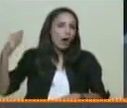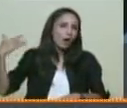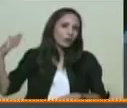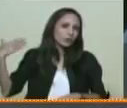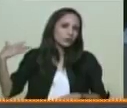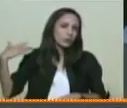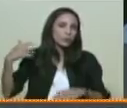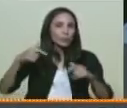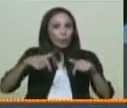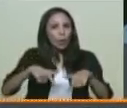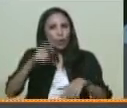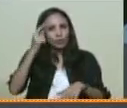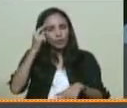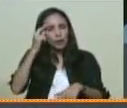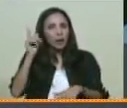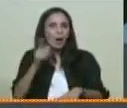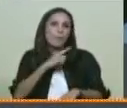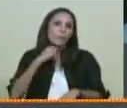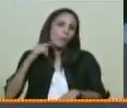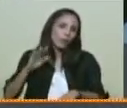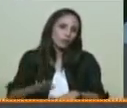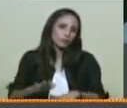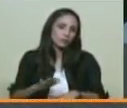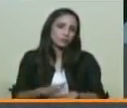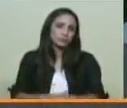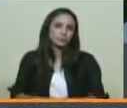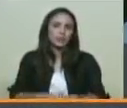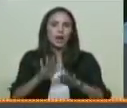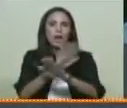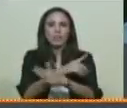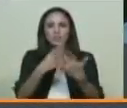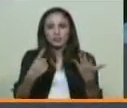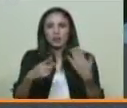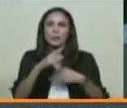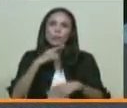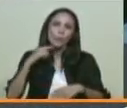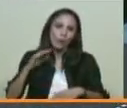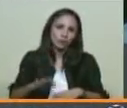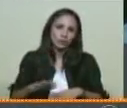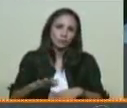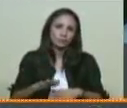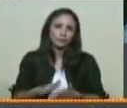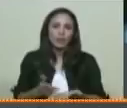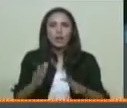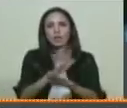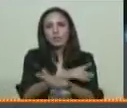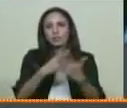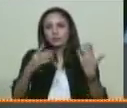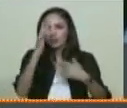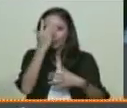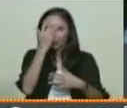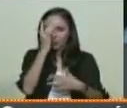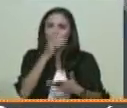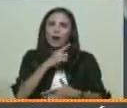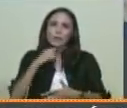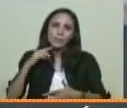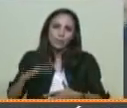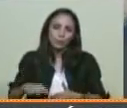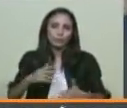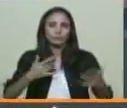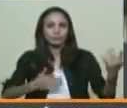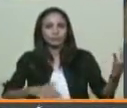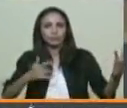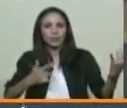hoy apagó su voz. Pero esa voz se multiplicó por millones, millones de venezolanos y